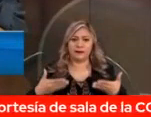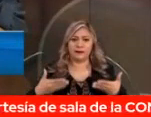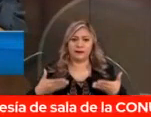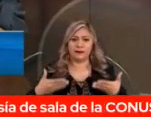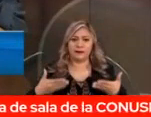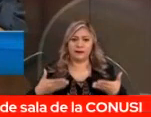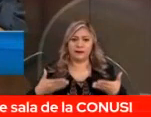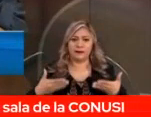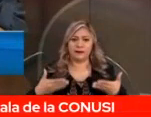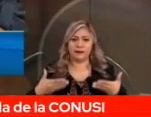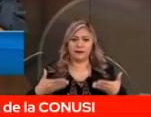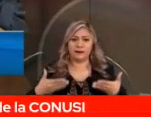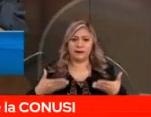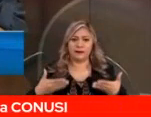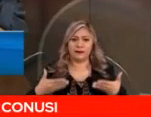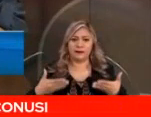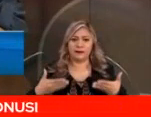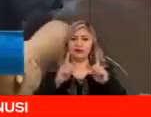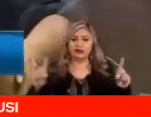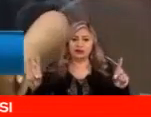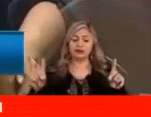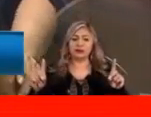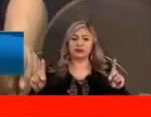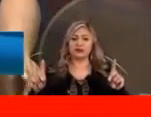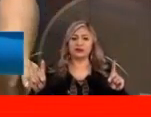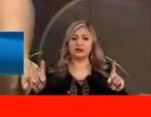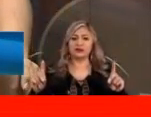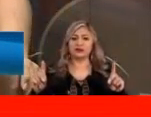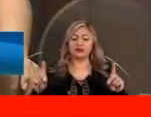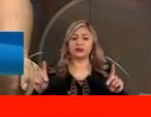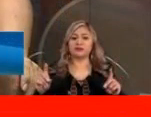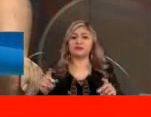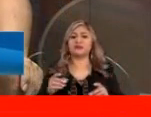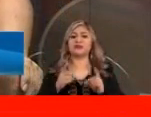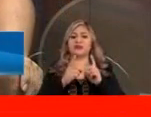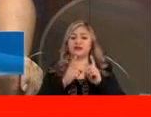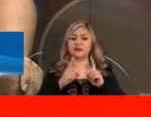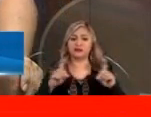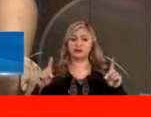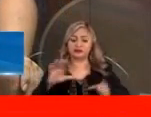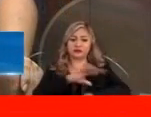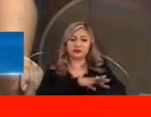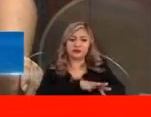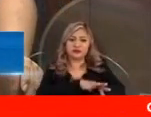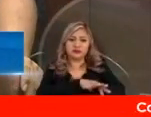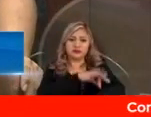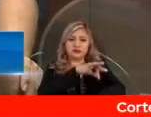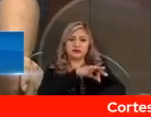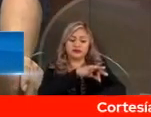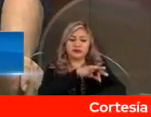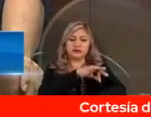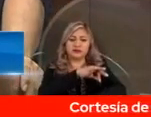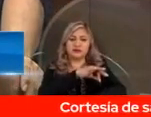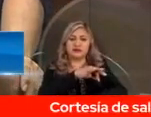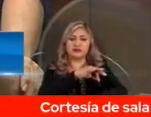consideramos que la democracia a la que nos estamos refiriendo es una democracia humana, humanista,